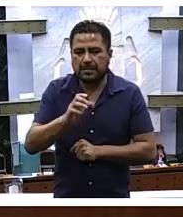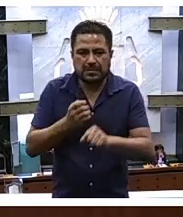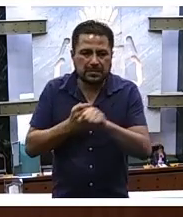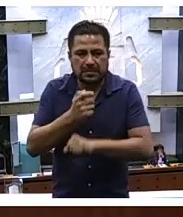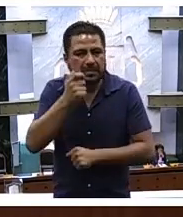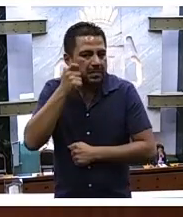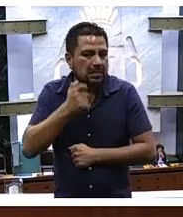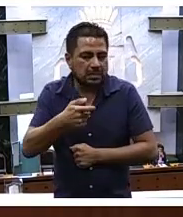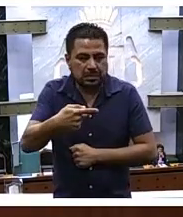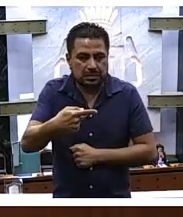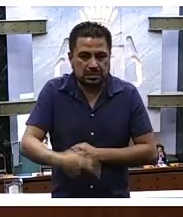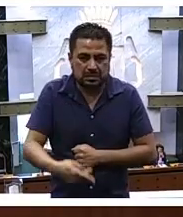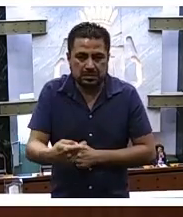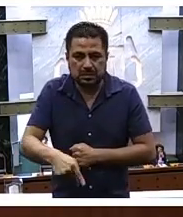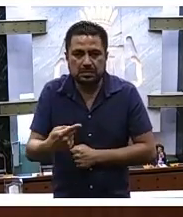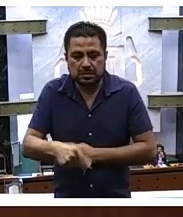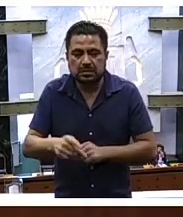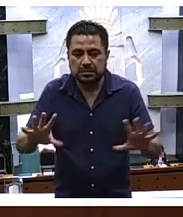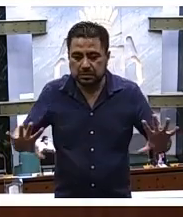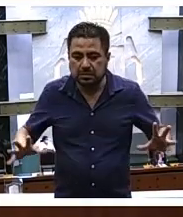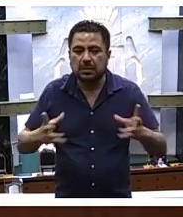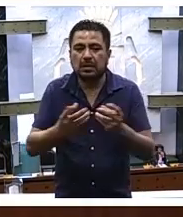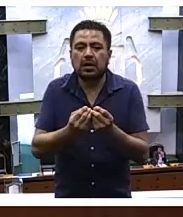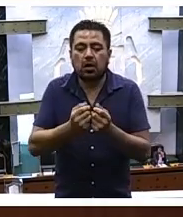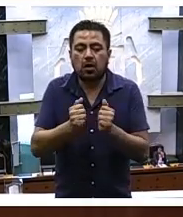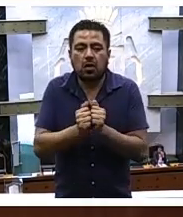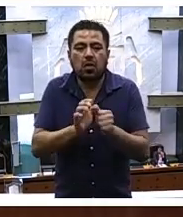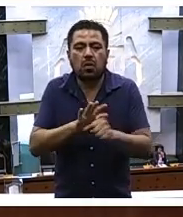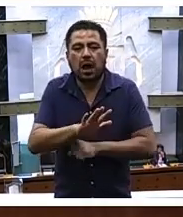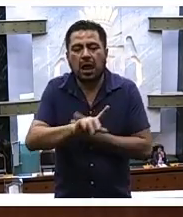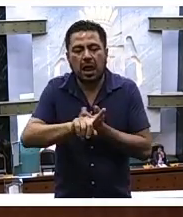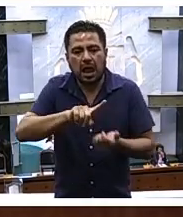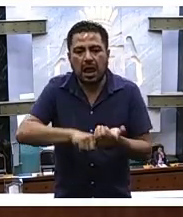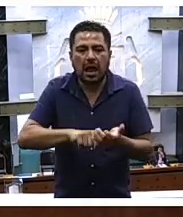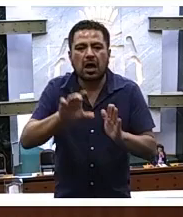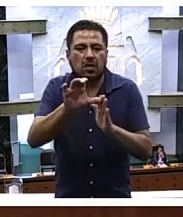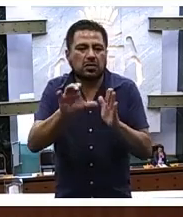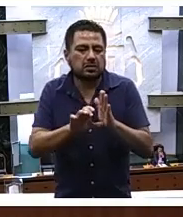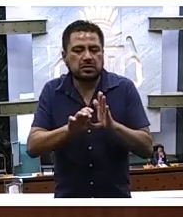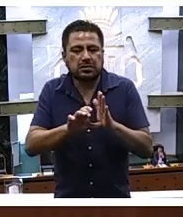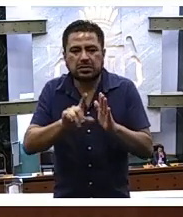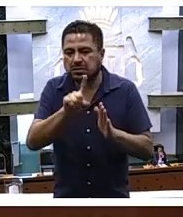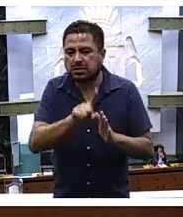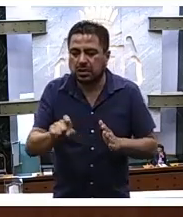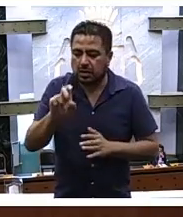Participación Ciudadana del Estado de Guerrero en cumplimiento de la resolución de la acción de inconstitucionalidad número